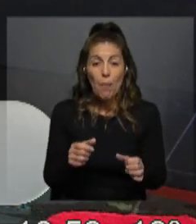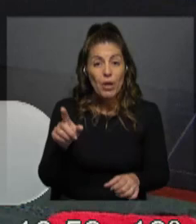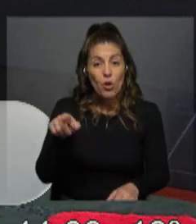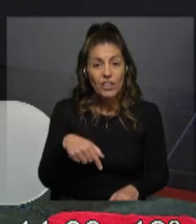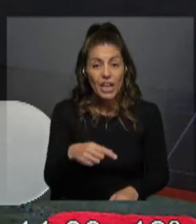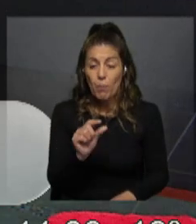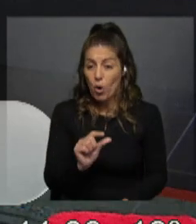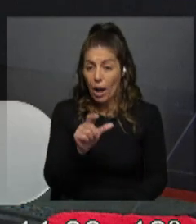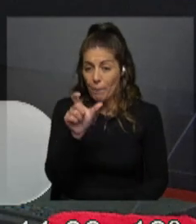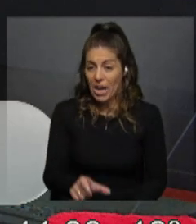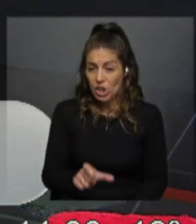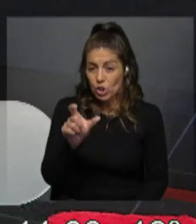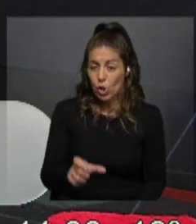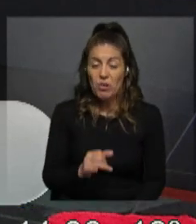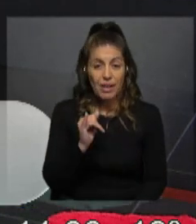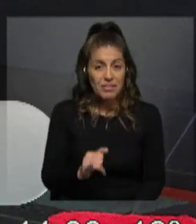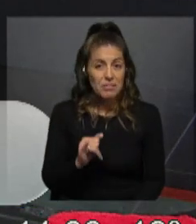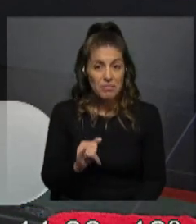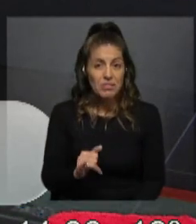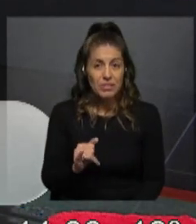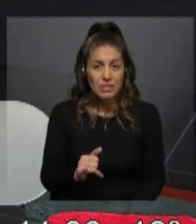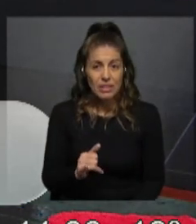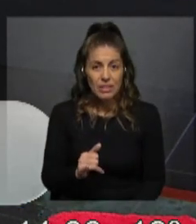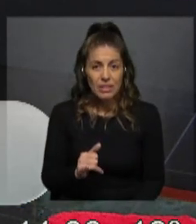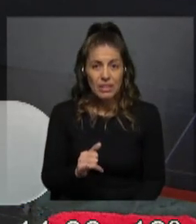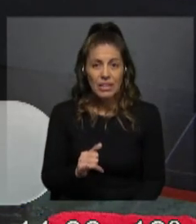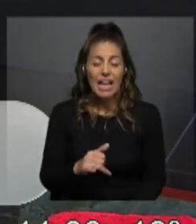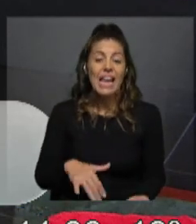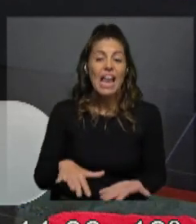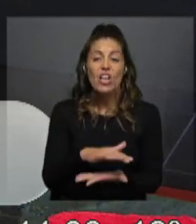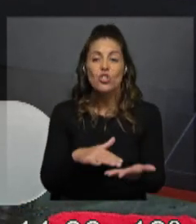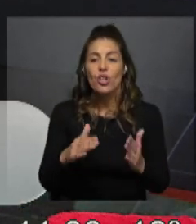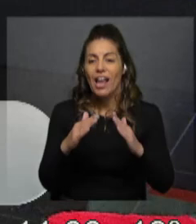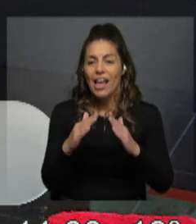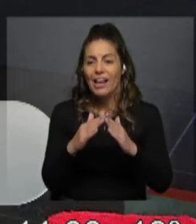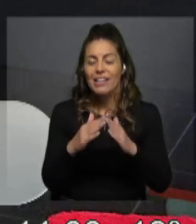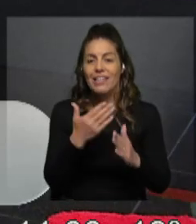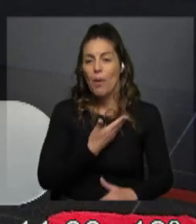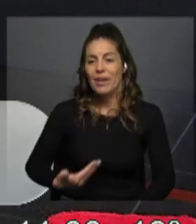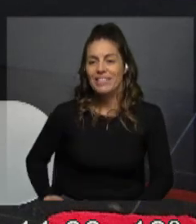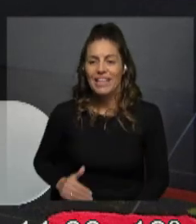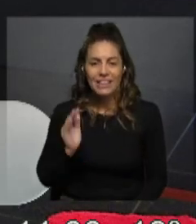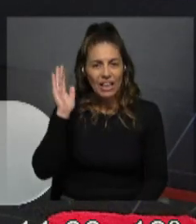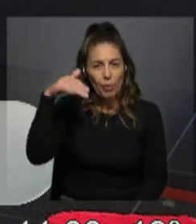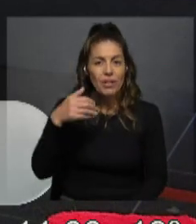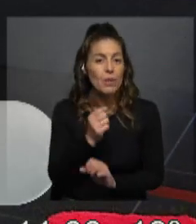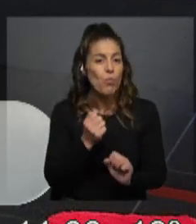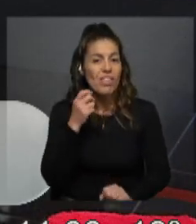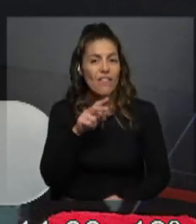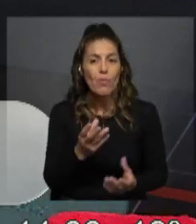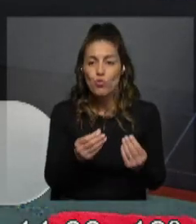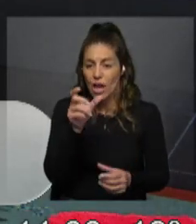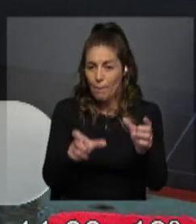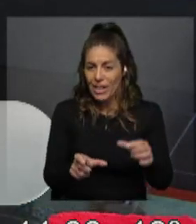gente, es lo real y es lo concreto, digamos, aquí en la zona de la casa del presidente de la República, aunque sí se puede ver mucha gente